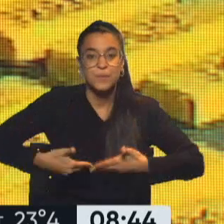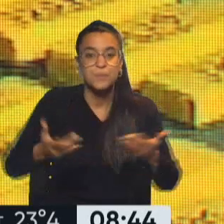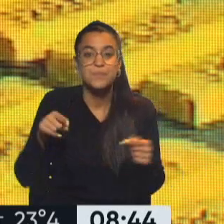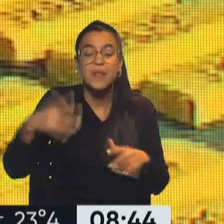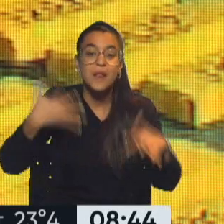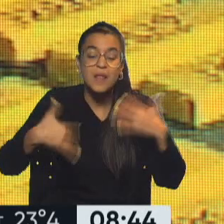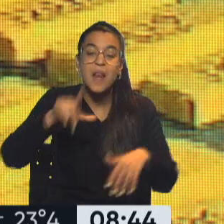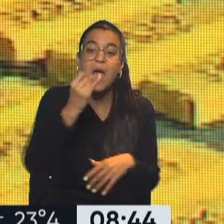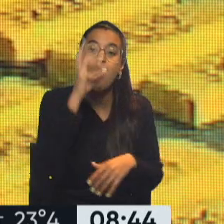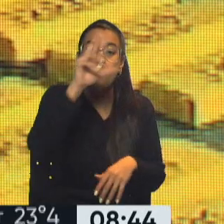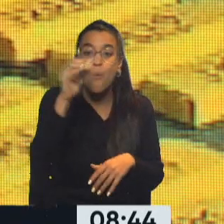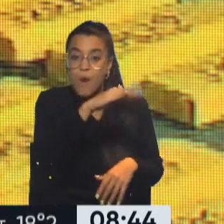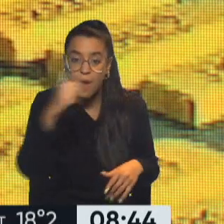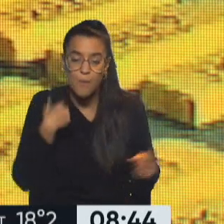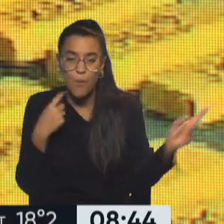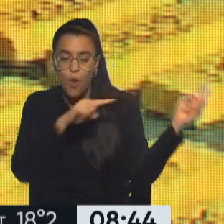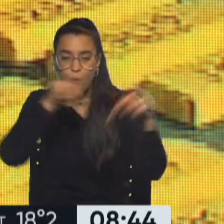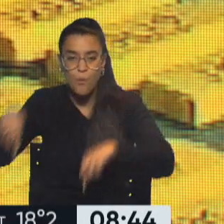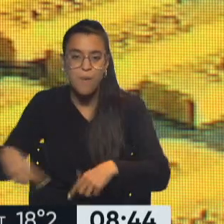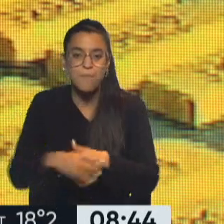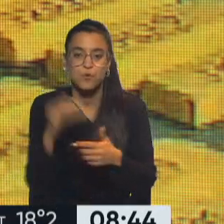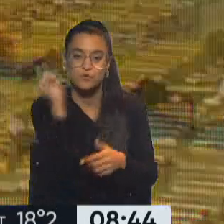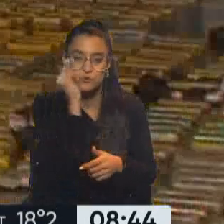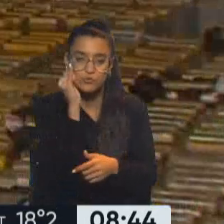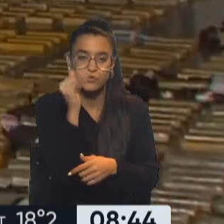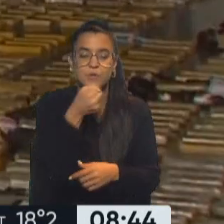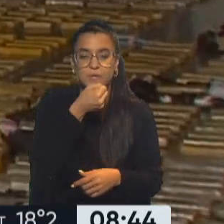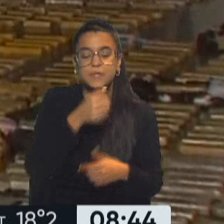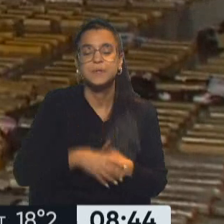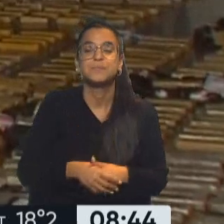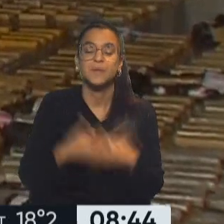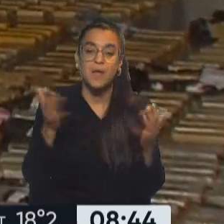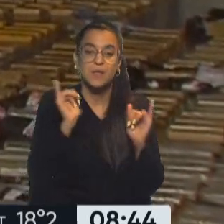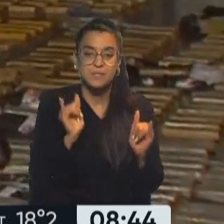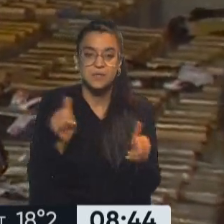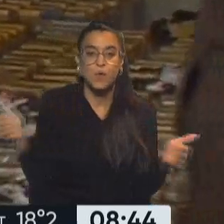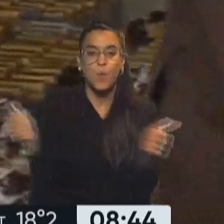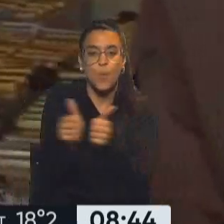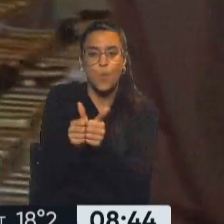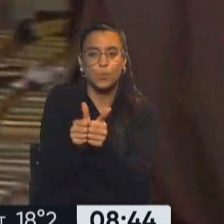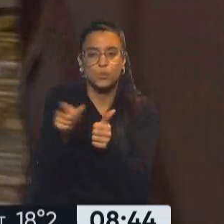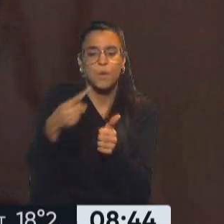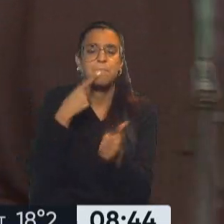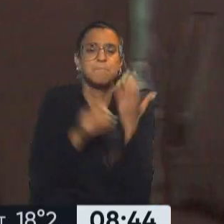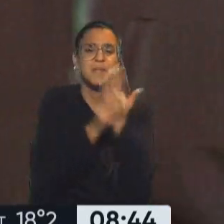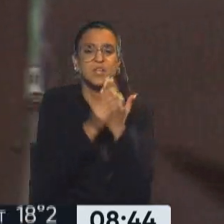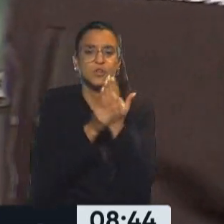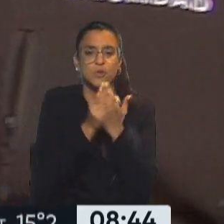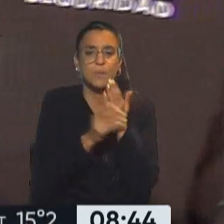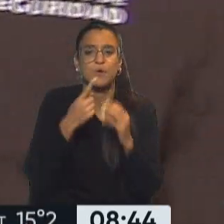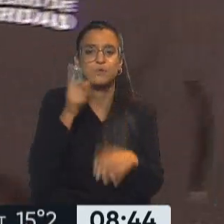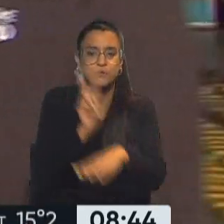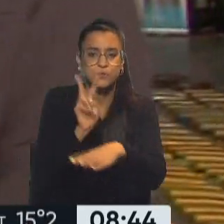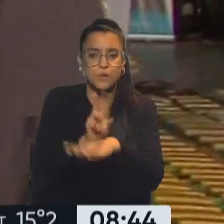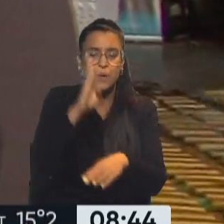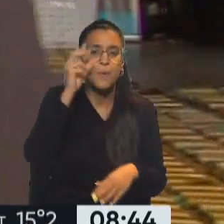Rápidamente nos llama Laura Maiocchi, volvemos contigo, Laura, al móvil. Claro, Silvia, Alejandro, aquí estamos con el ministro de Seguridad de la provincia de Buenos